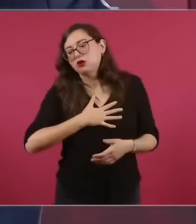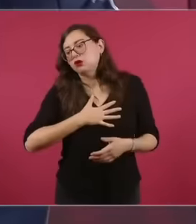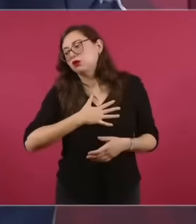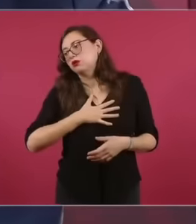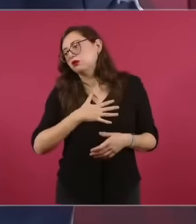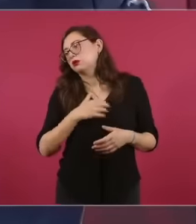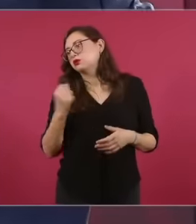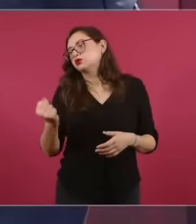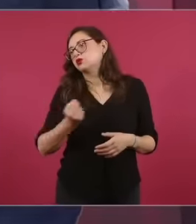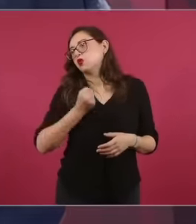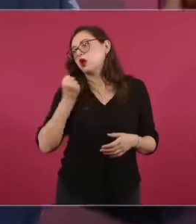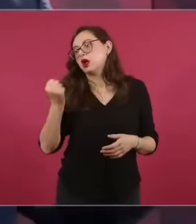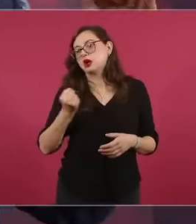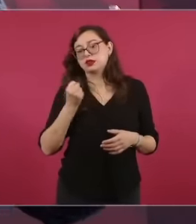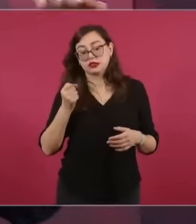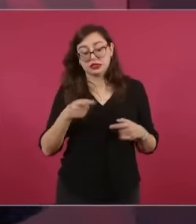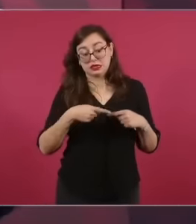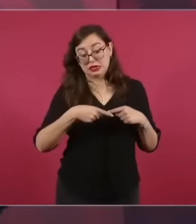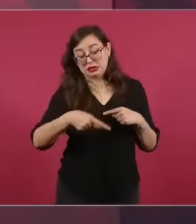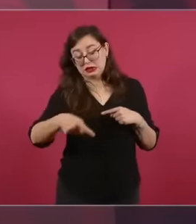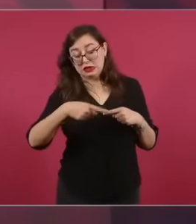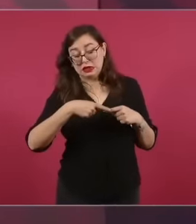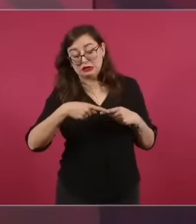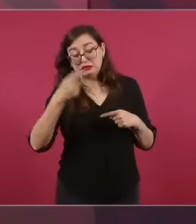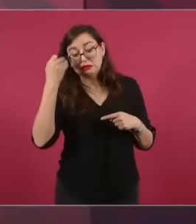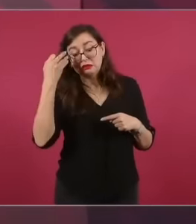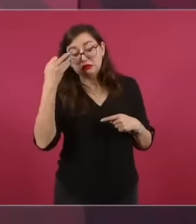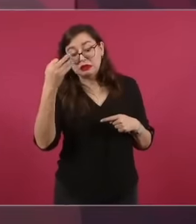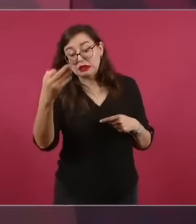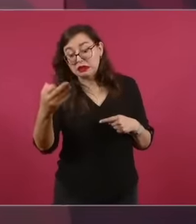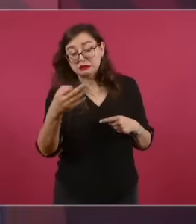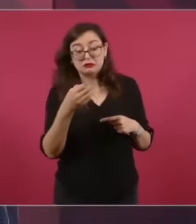descanso, porque mientras